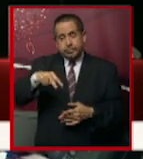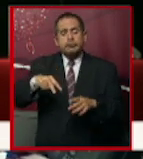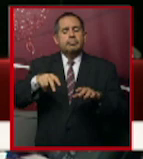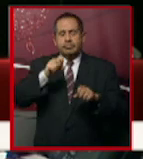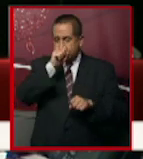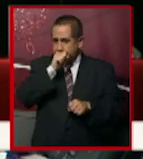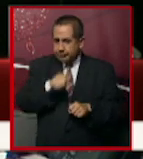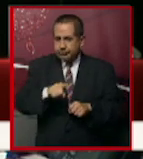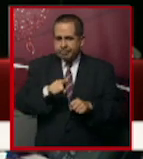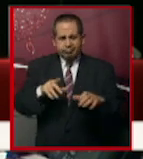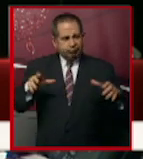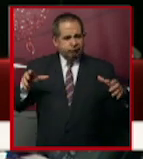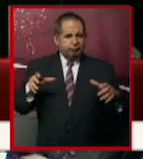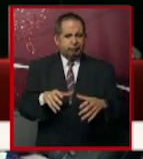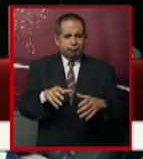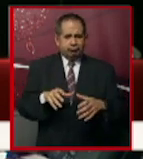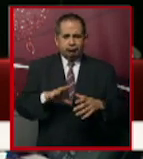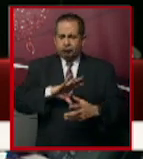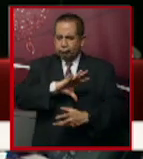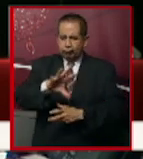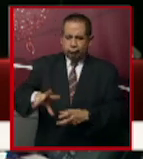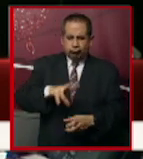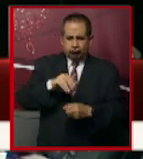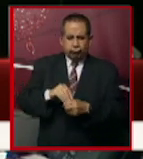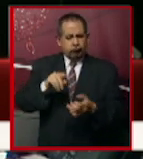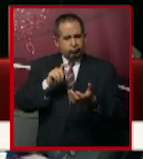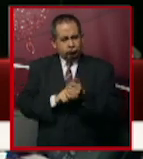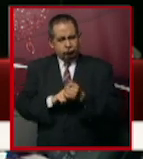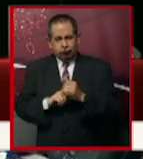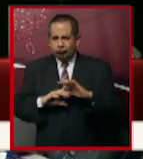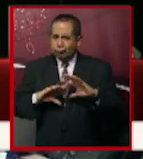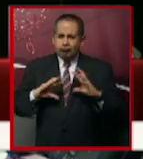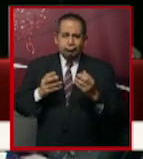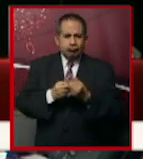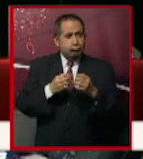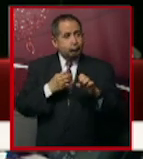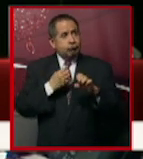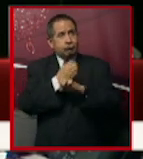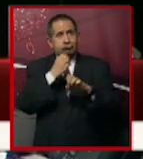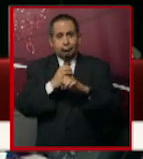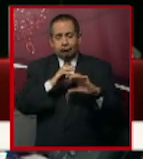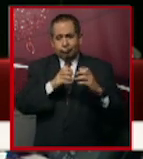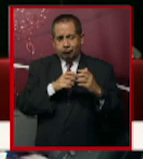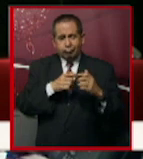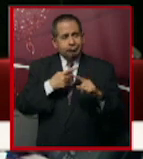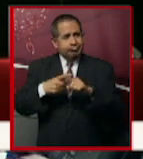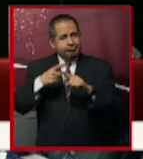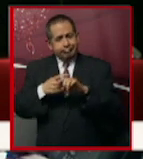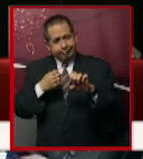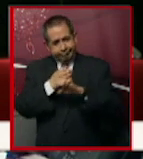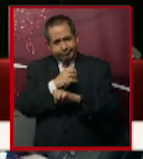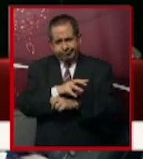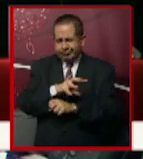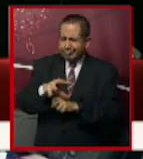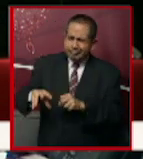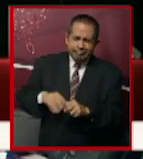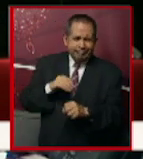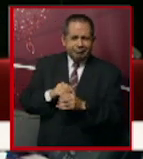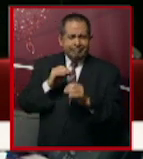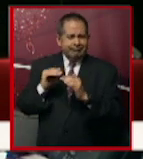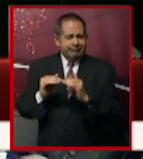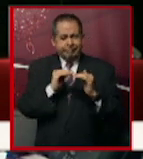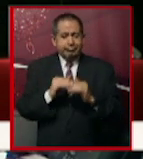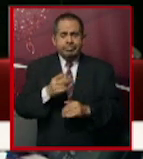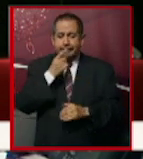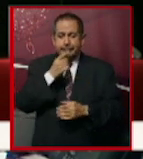que constituyen todas estas la totalidad de las legislaturas locales del país,